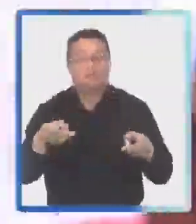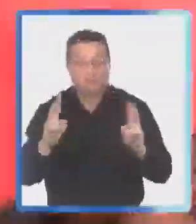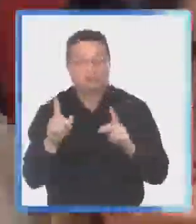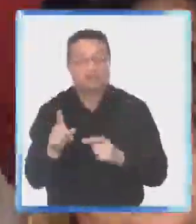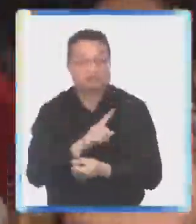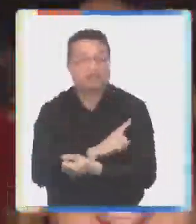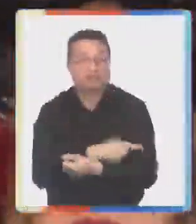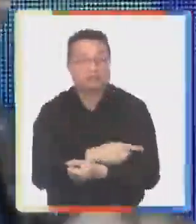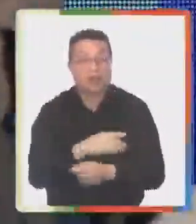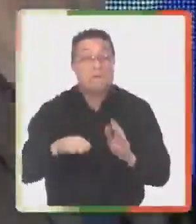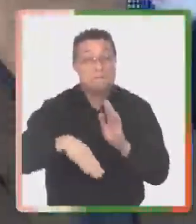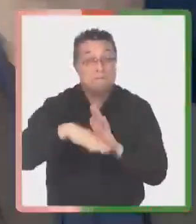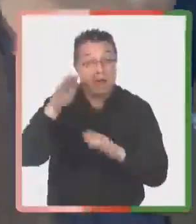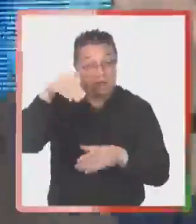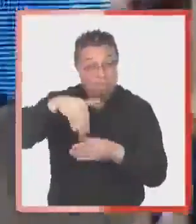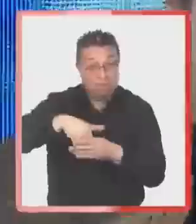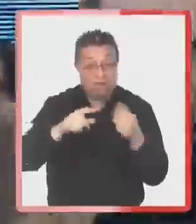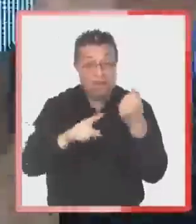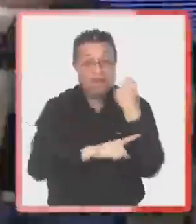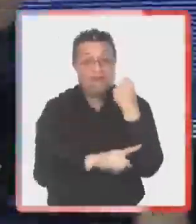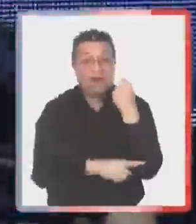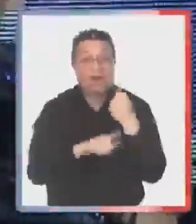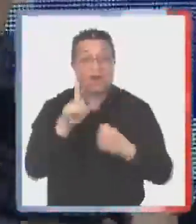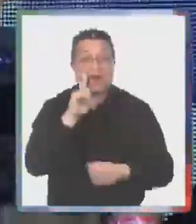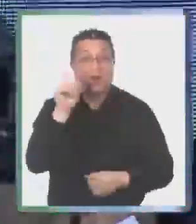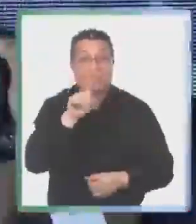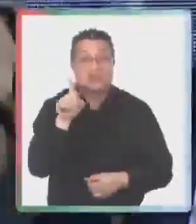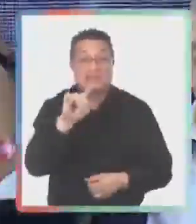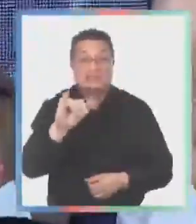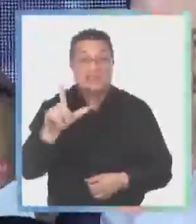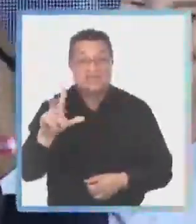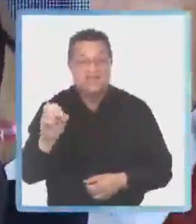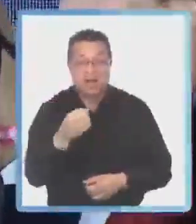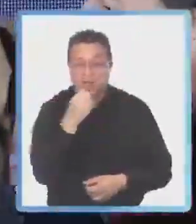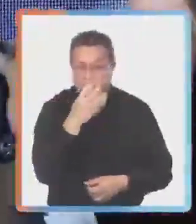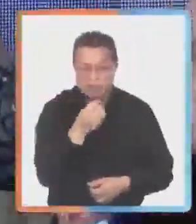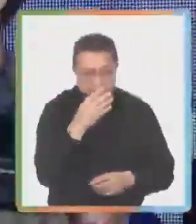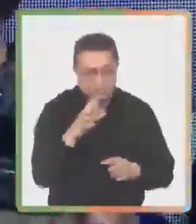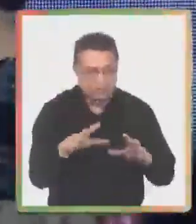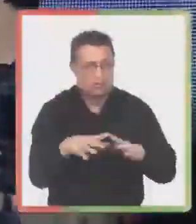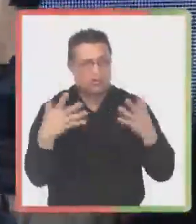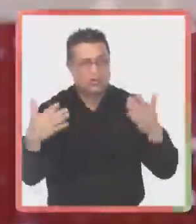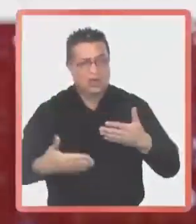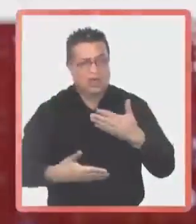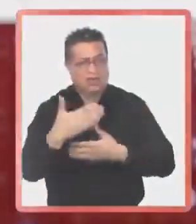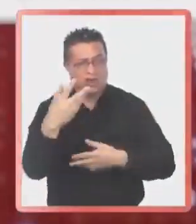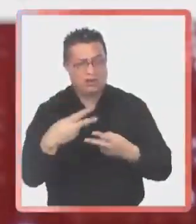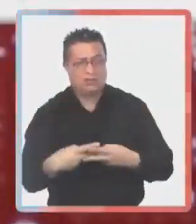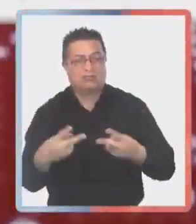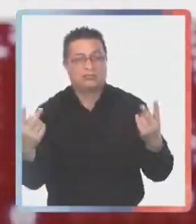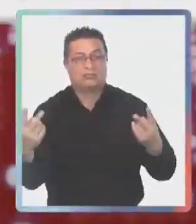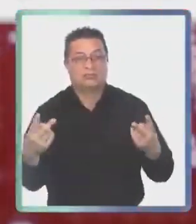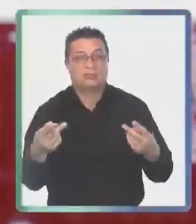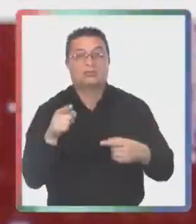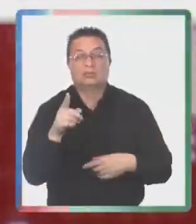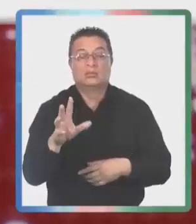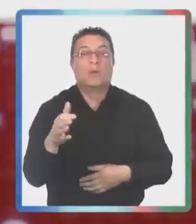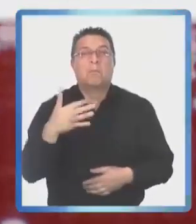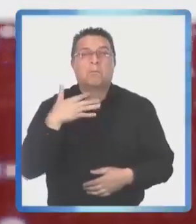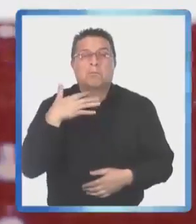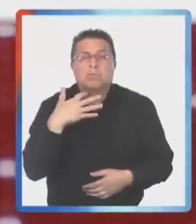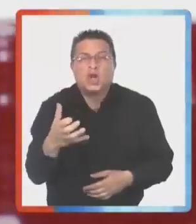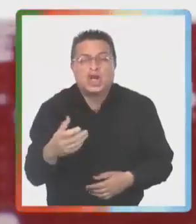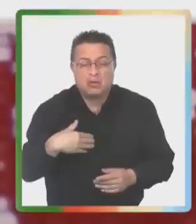su candidato más votado, el abogado Luis Silva, realizó polémicas declaraciones al diario Financiero. ¿Por qué cresta,